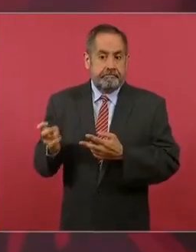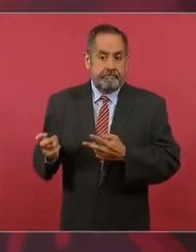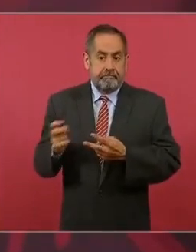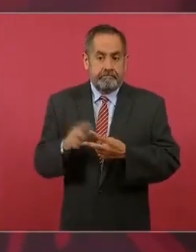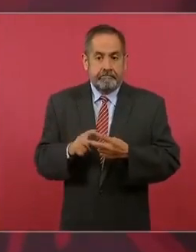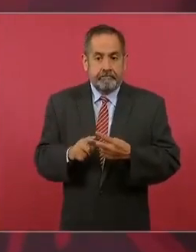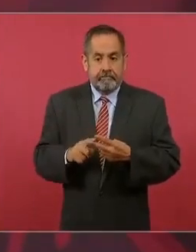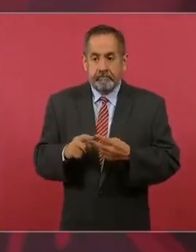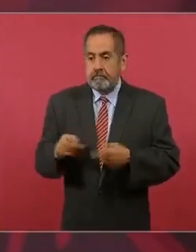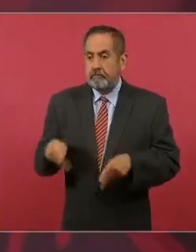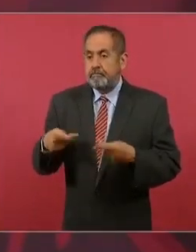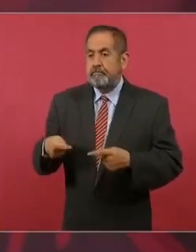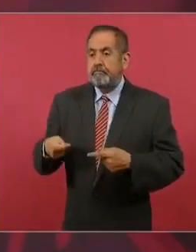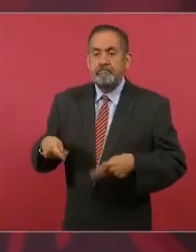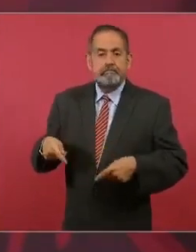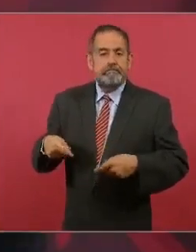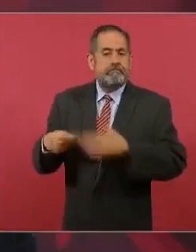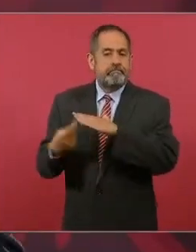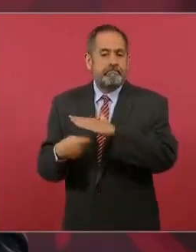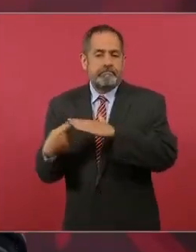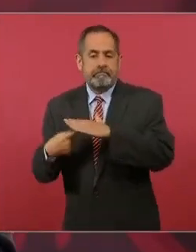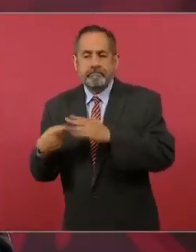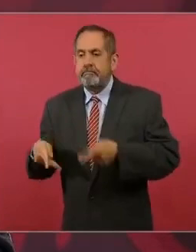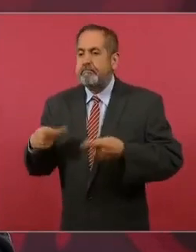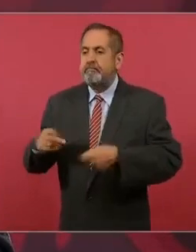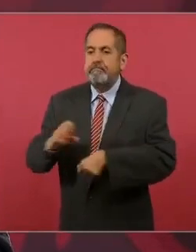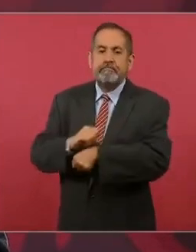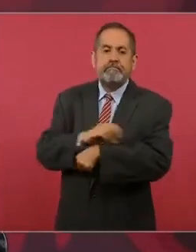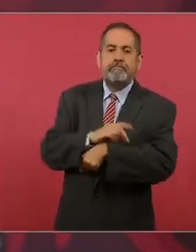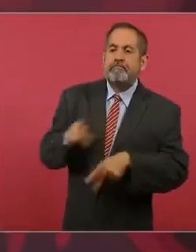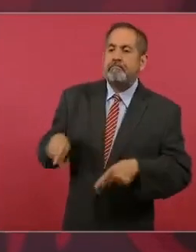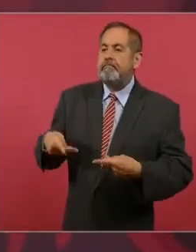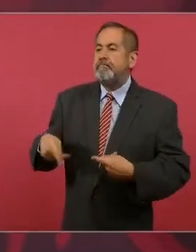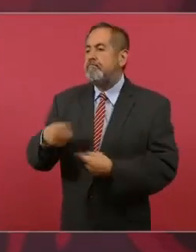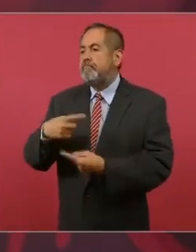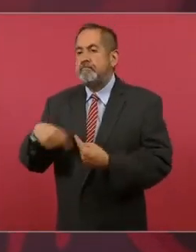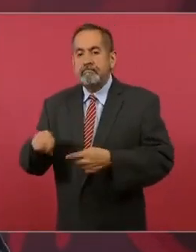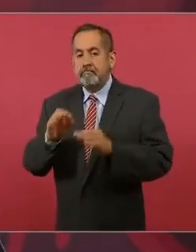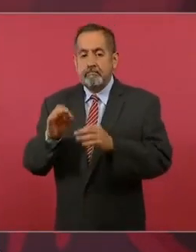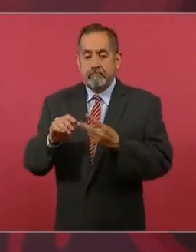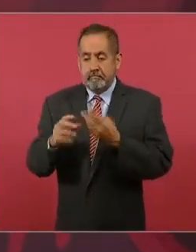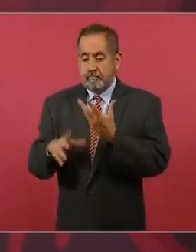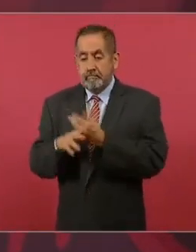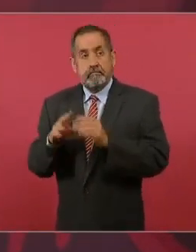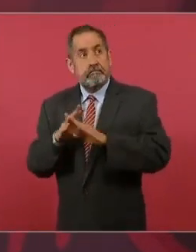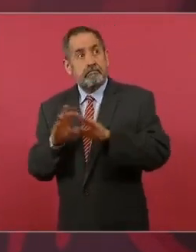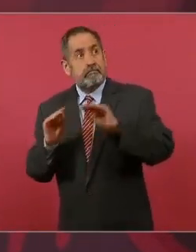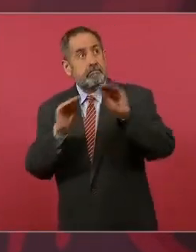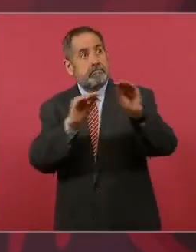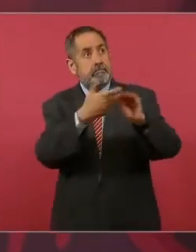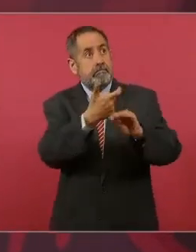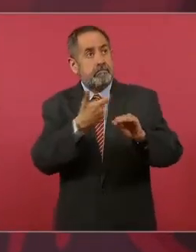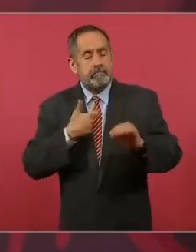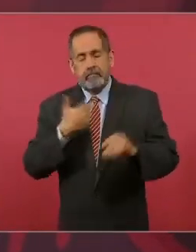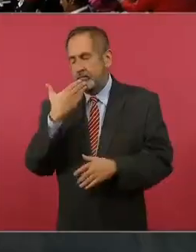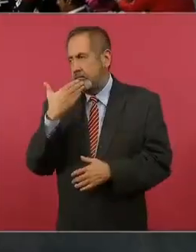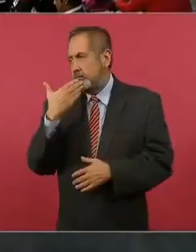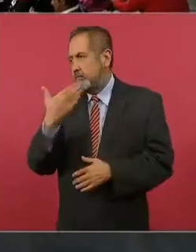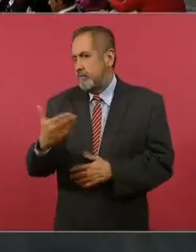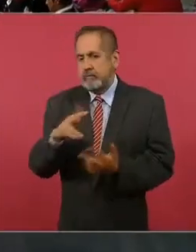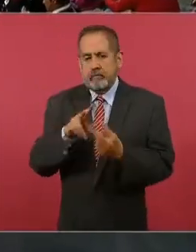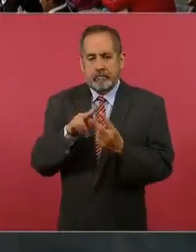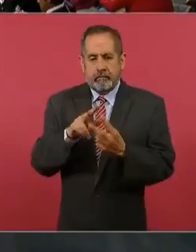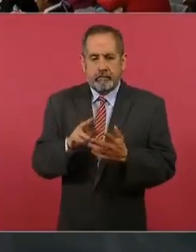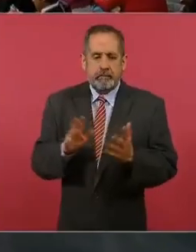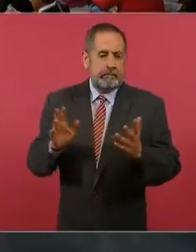El comercio, la economía informal y la migración. Bueno, pues fíjense